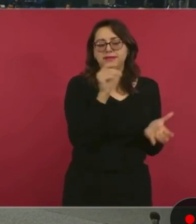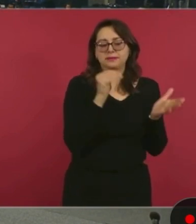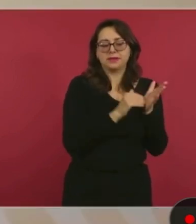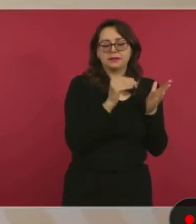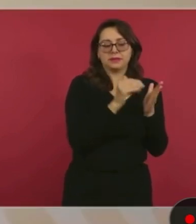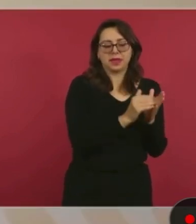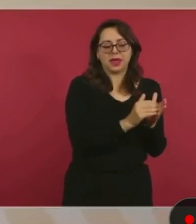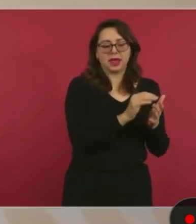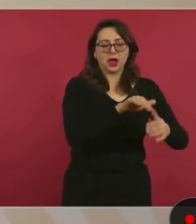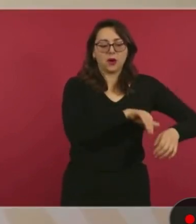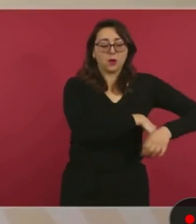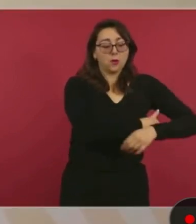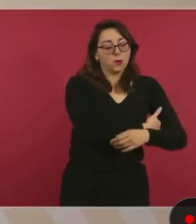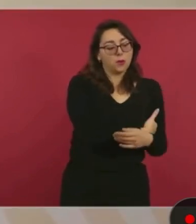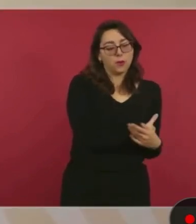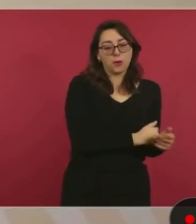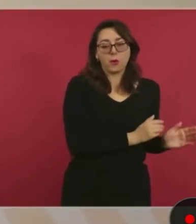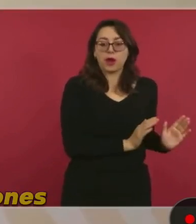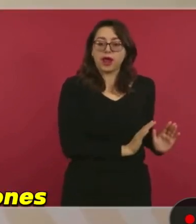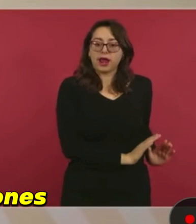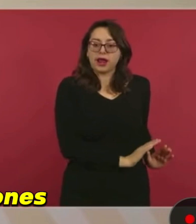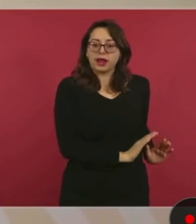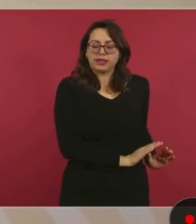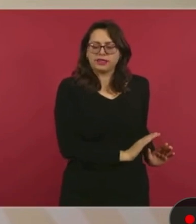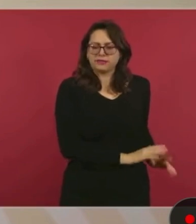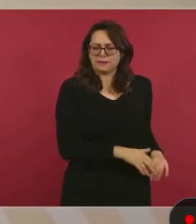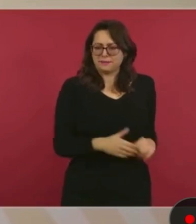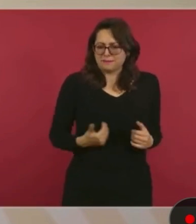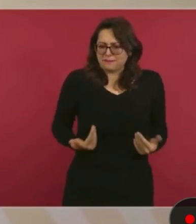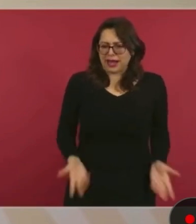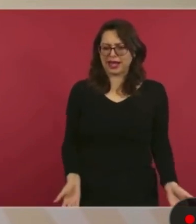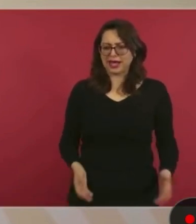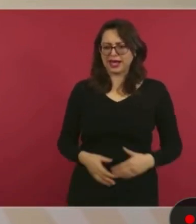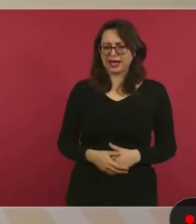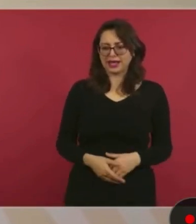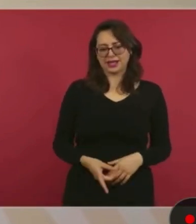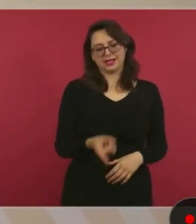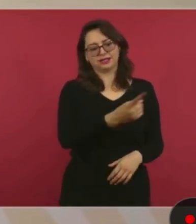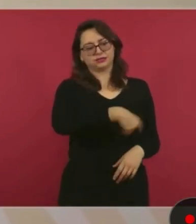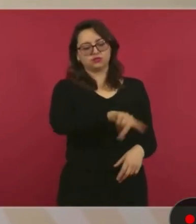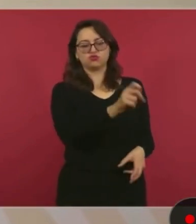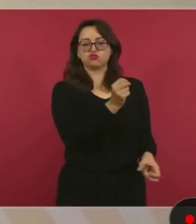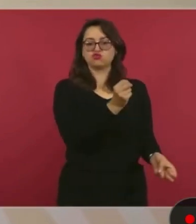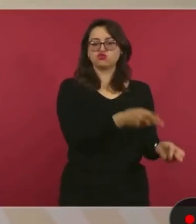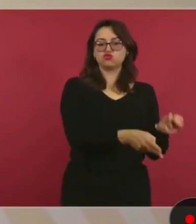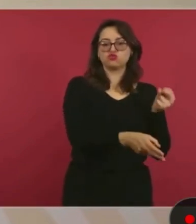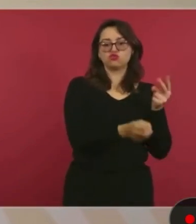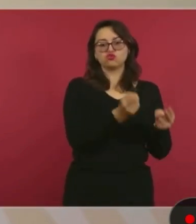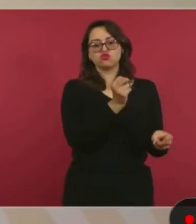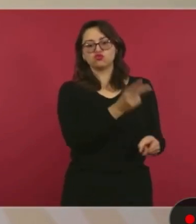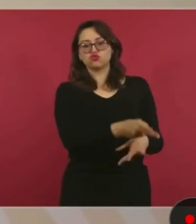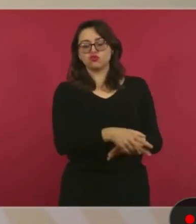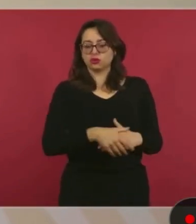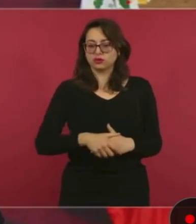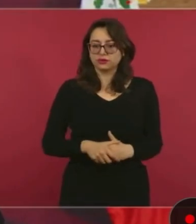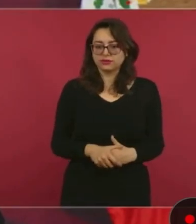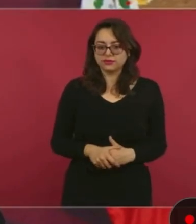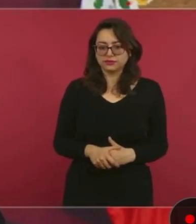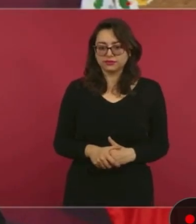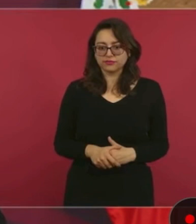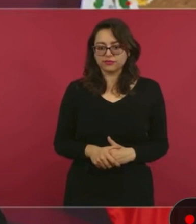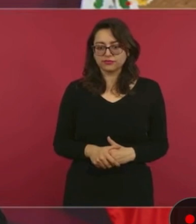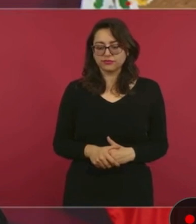Entonces, que piensen que esos 15,000 millones van a utilizarse,